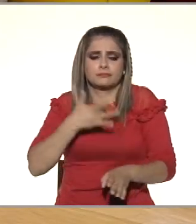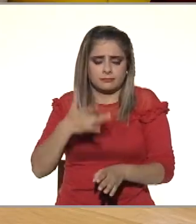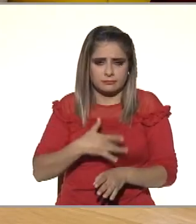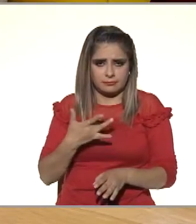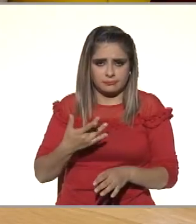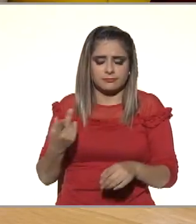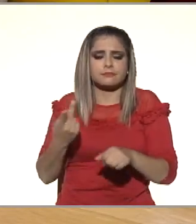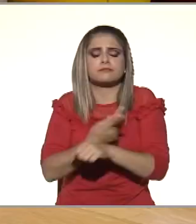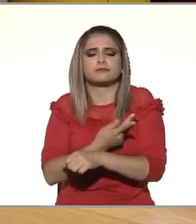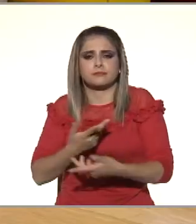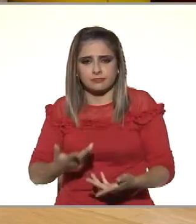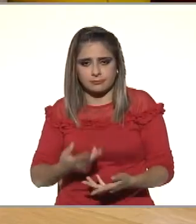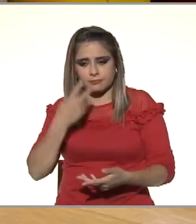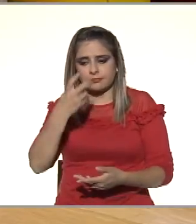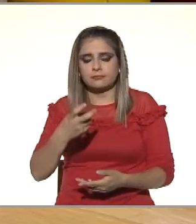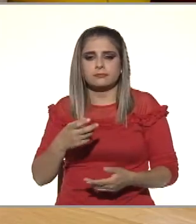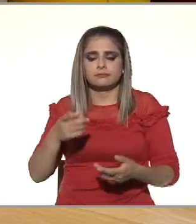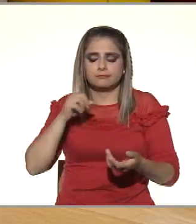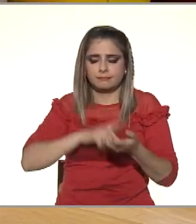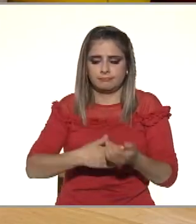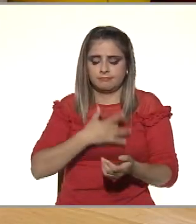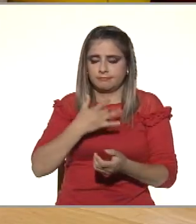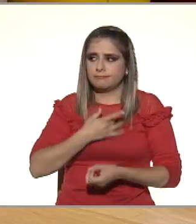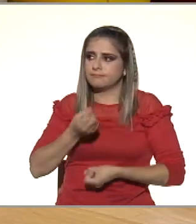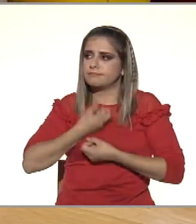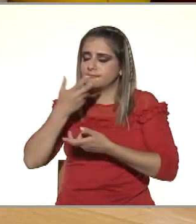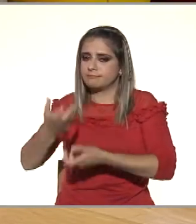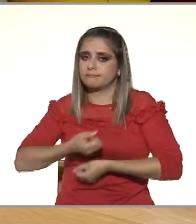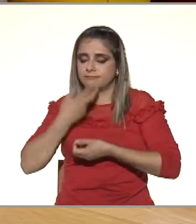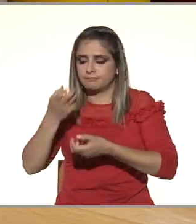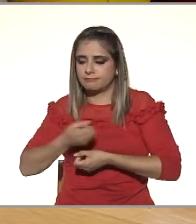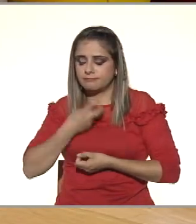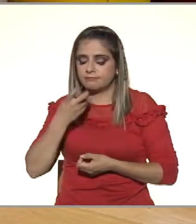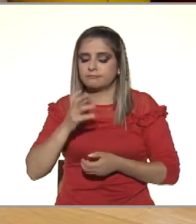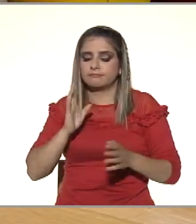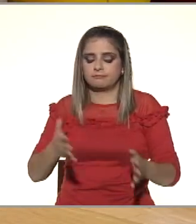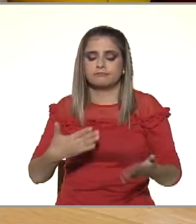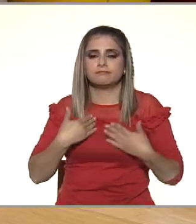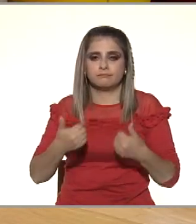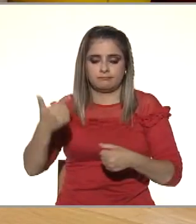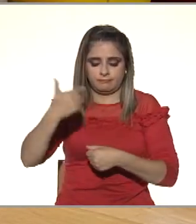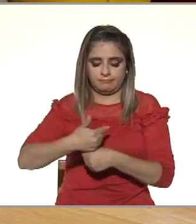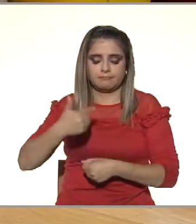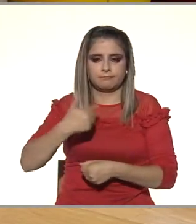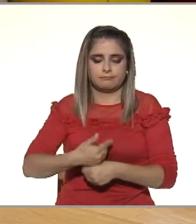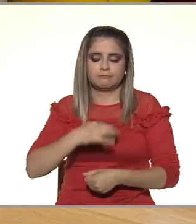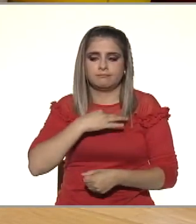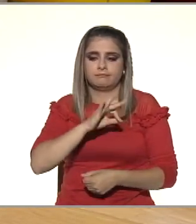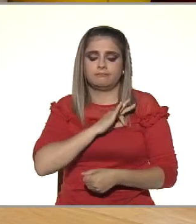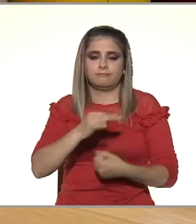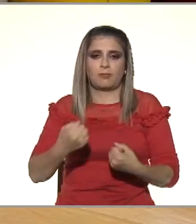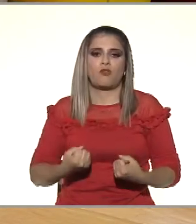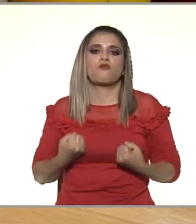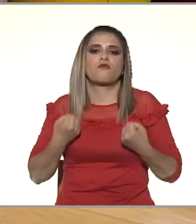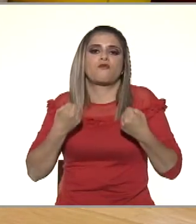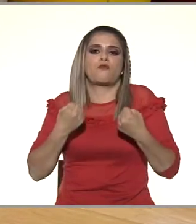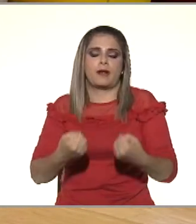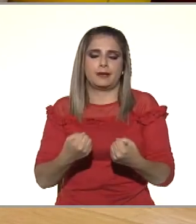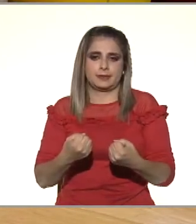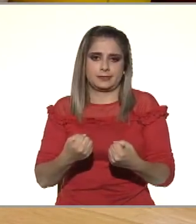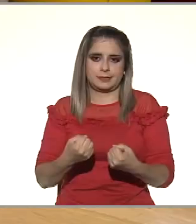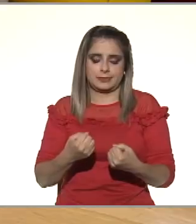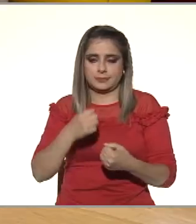¿Cómo metabolizamos? Porque eso es exactamente lo que nos va a hacer crecer, ¿sí? Ser fuertes en el sentido